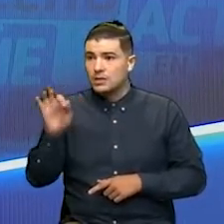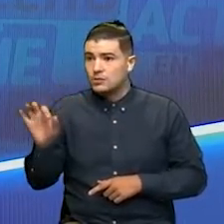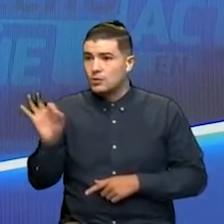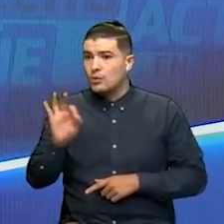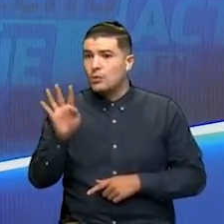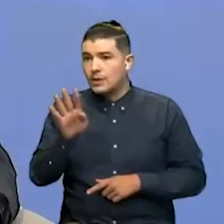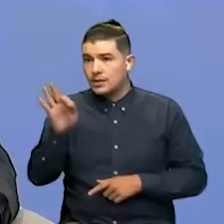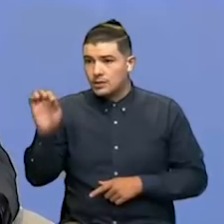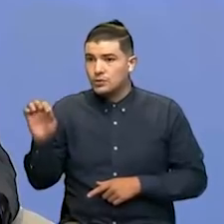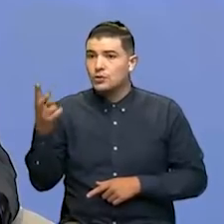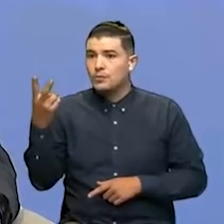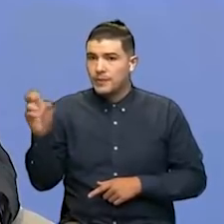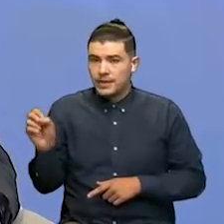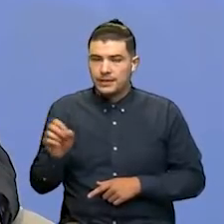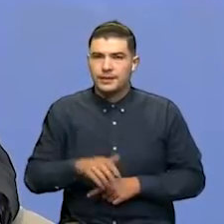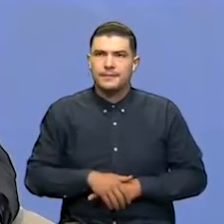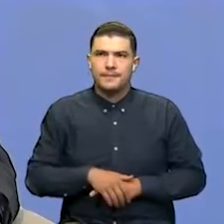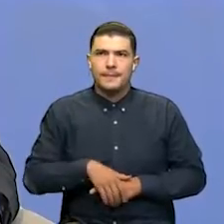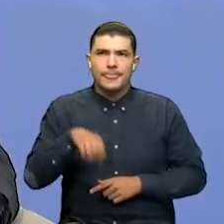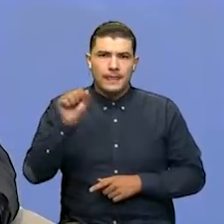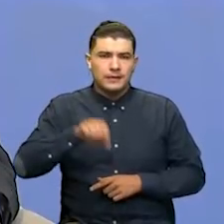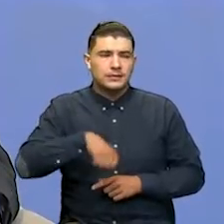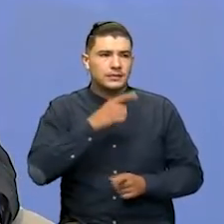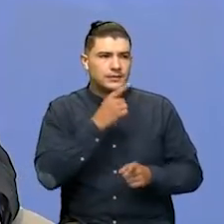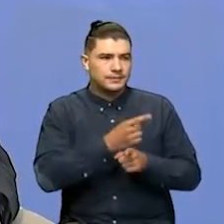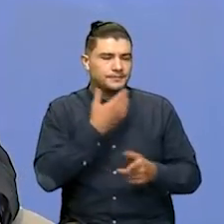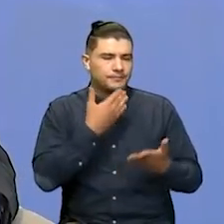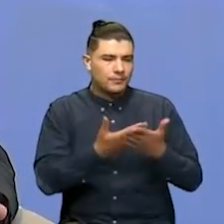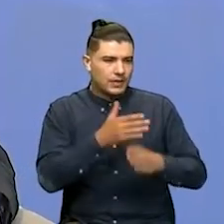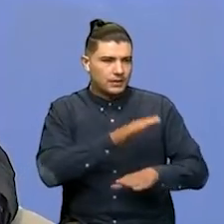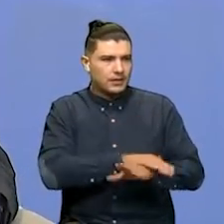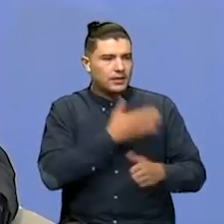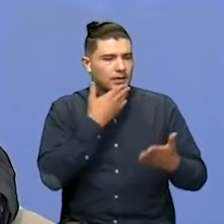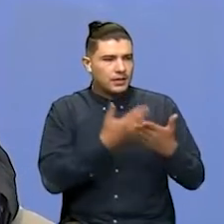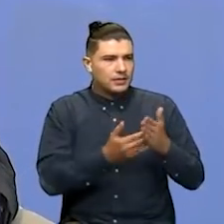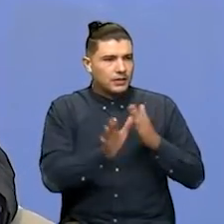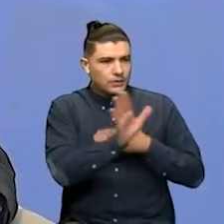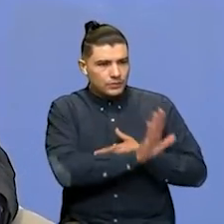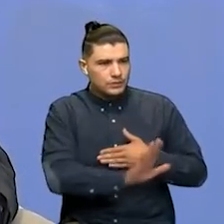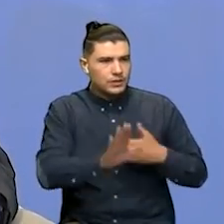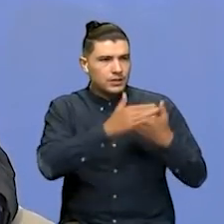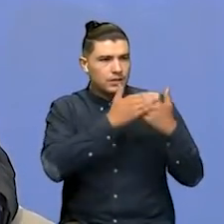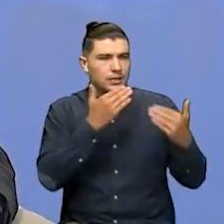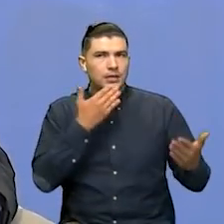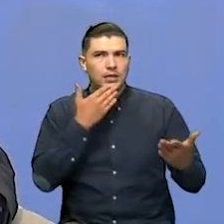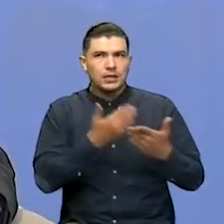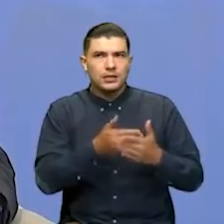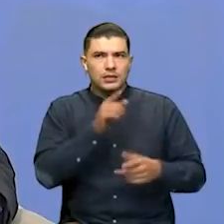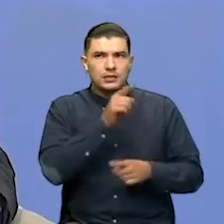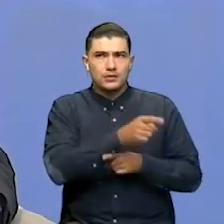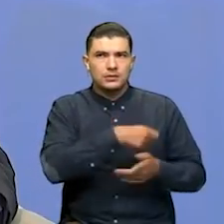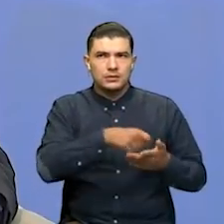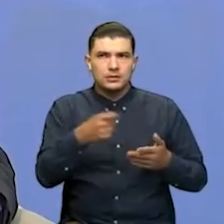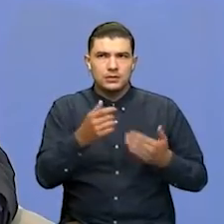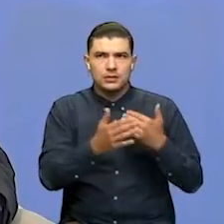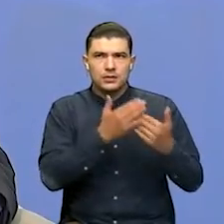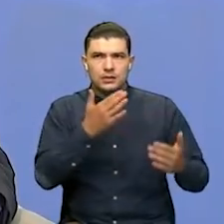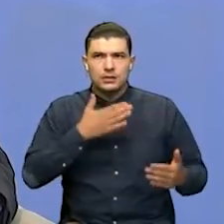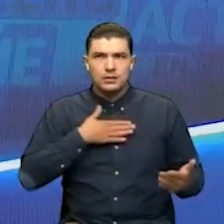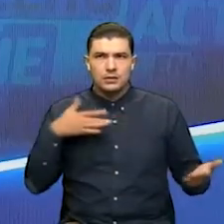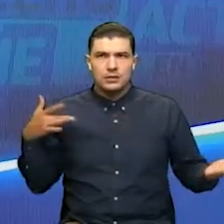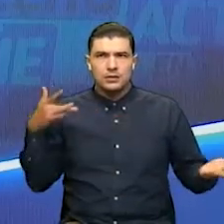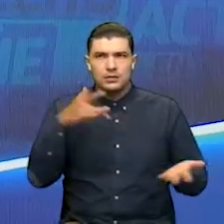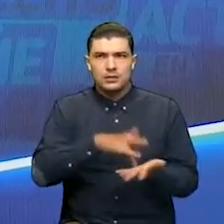648-4820. Abogado, muy buenas tardes. Muy buenas tardes, gracias nuevamente por la invitación y gracias a nuestra firma jurídica Barrios Sánchez Abogados por venir